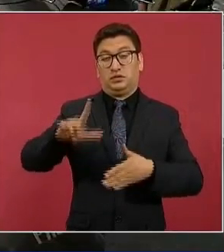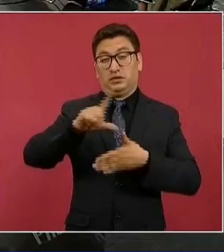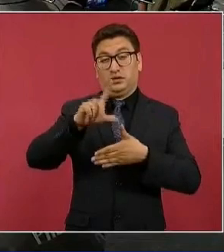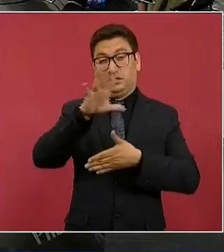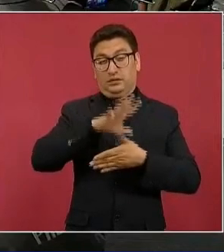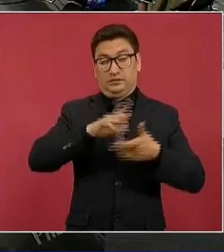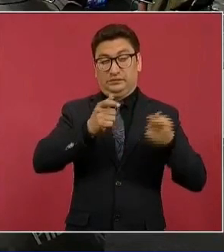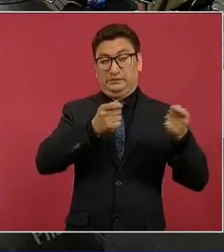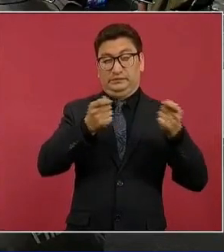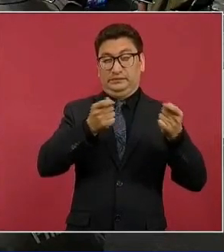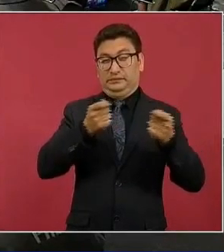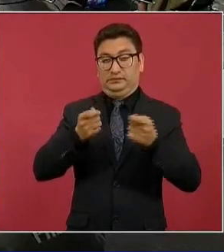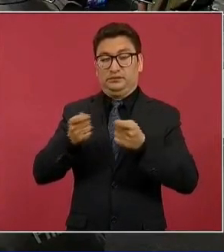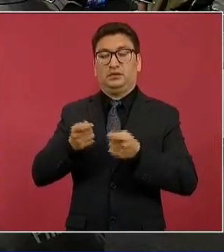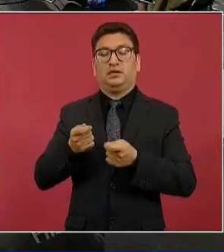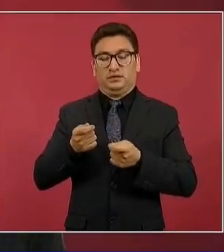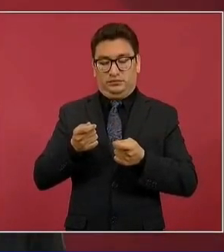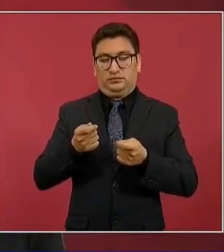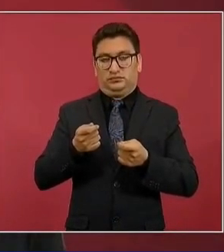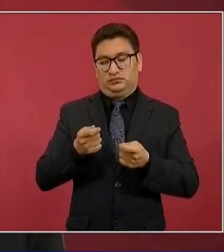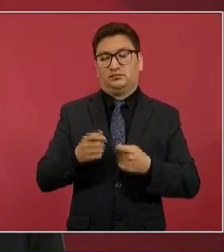llegaron muchos, muchos